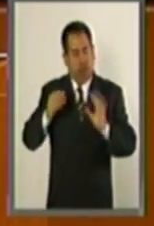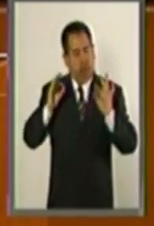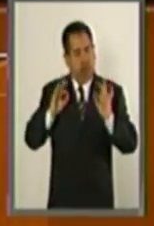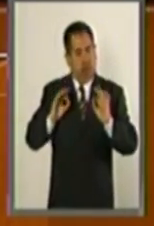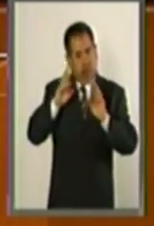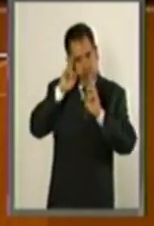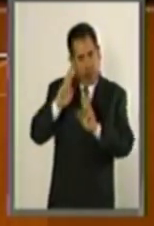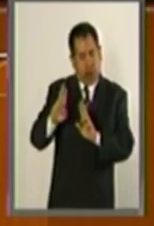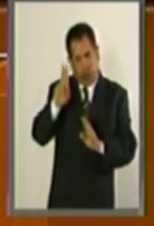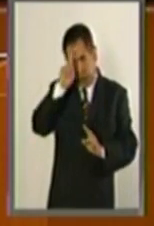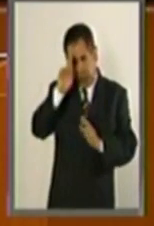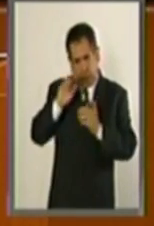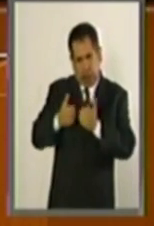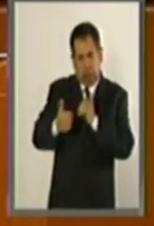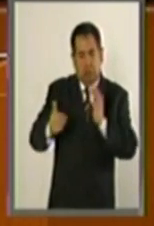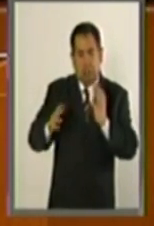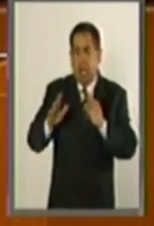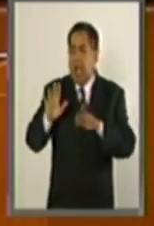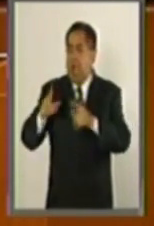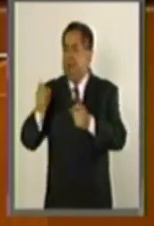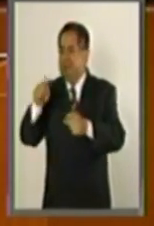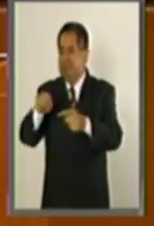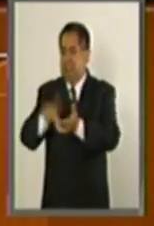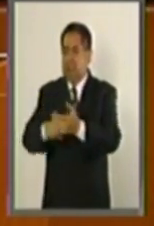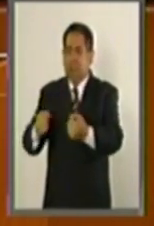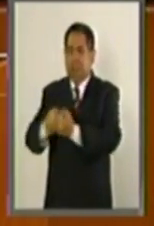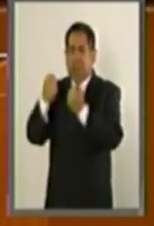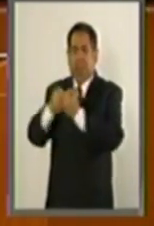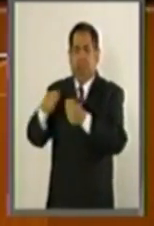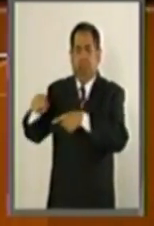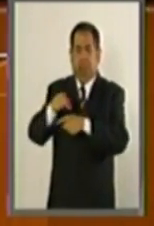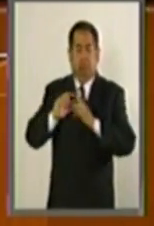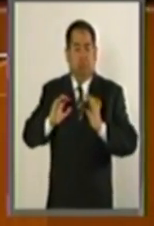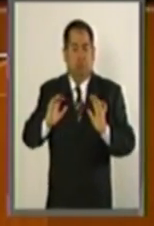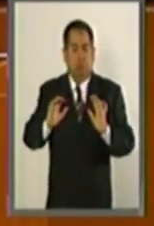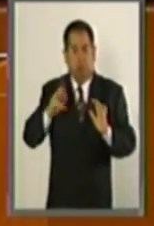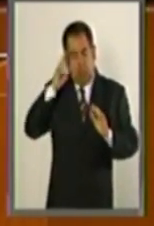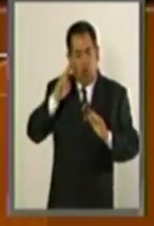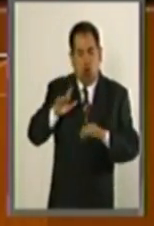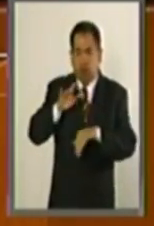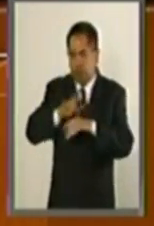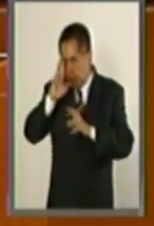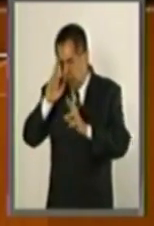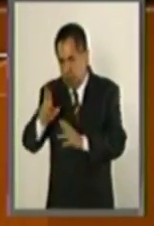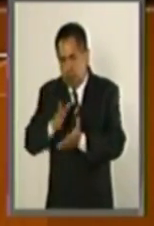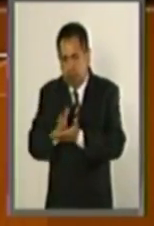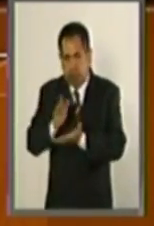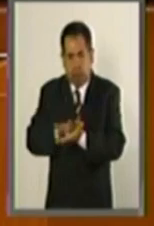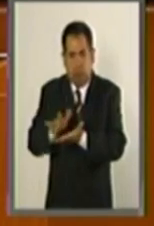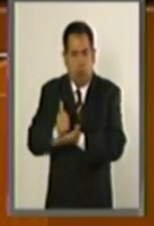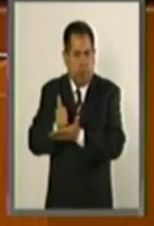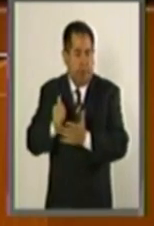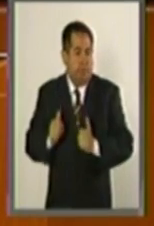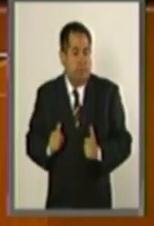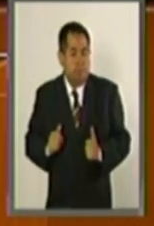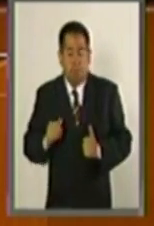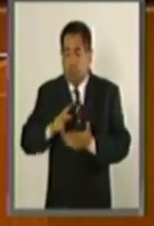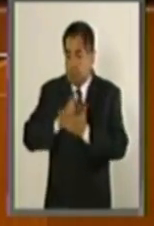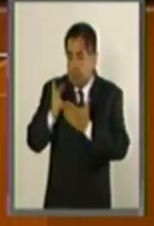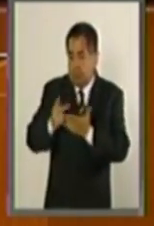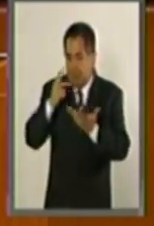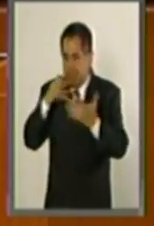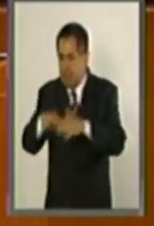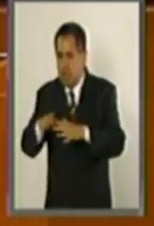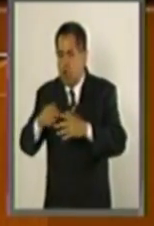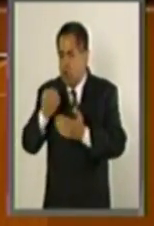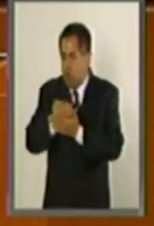con independencia de los choques políticos internos que han caracterizado a ese país. Los problemas de integración política,